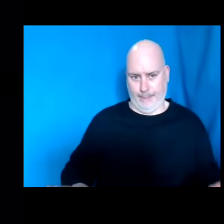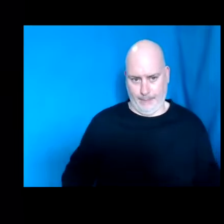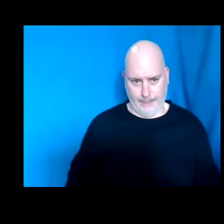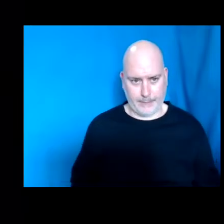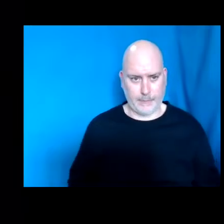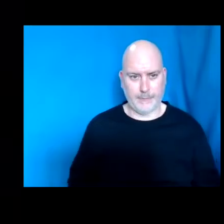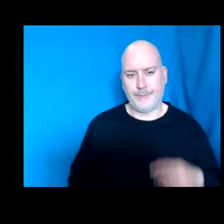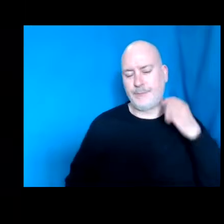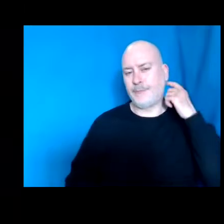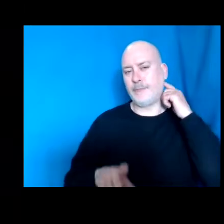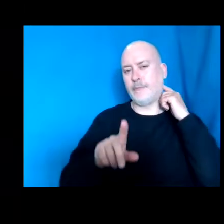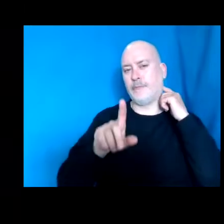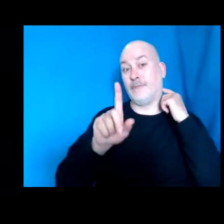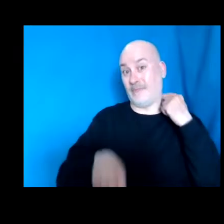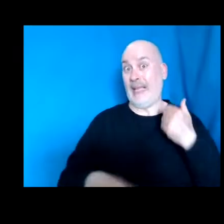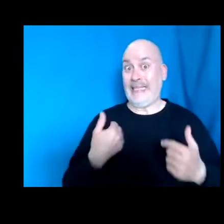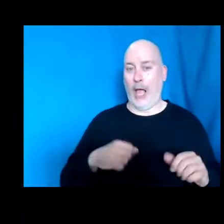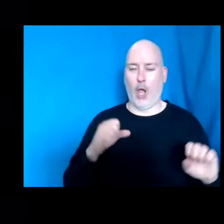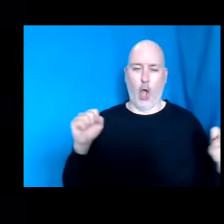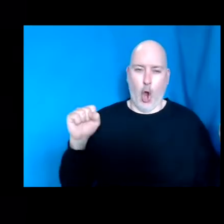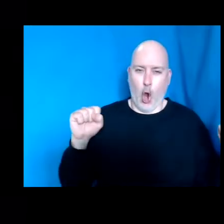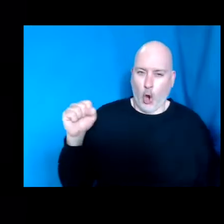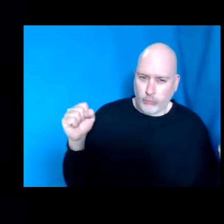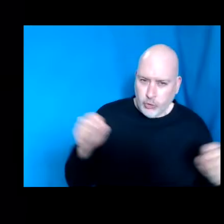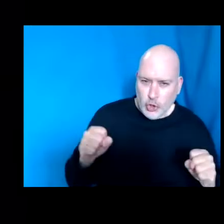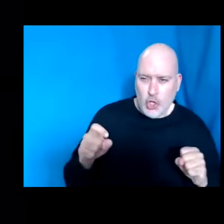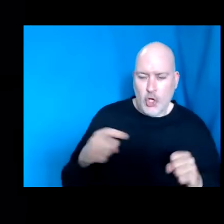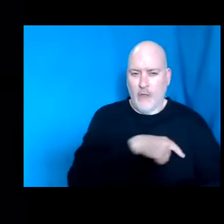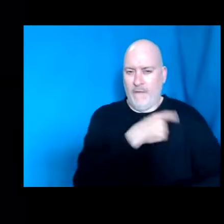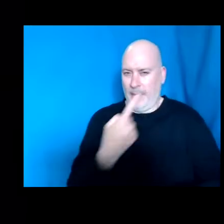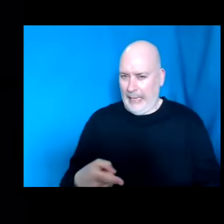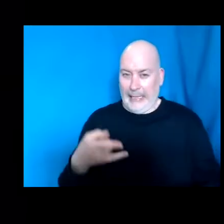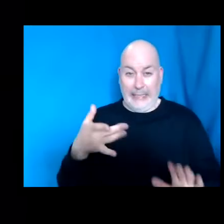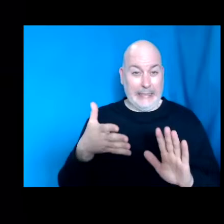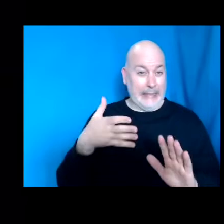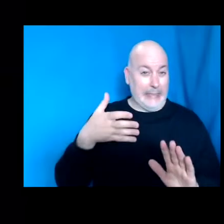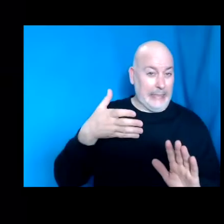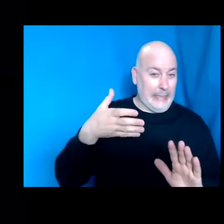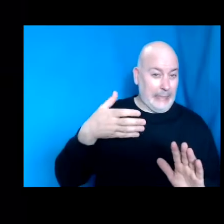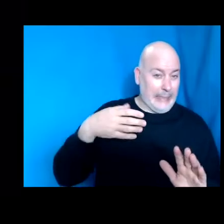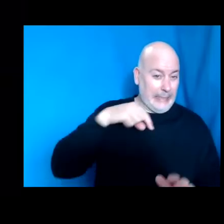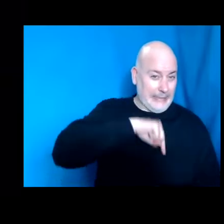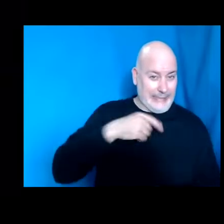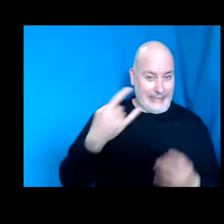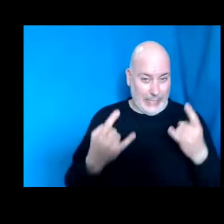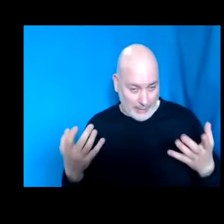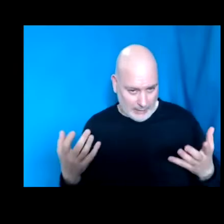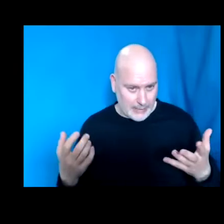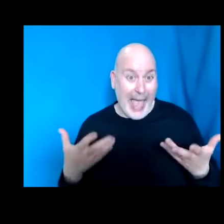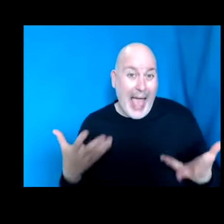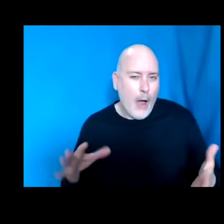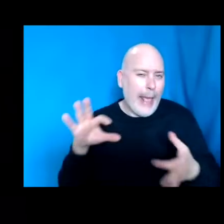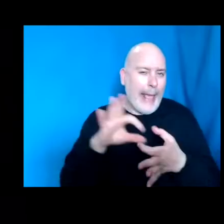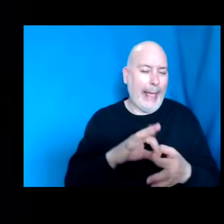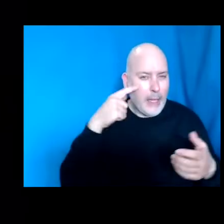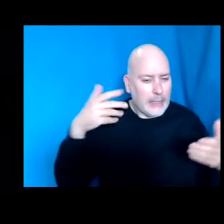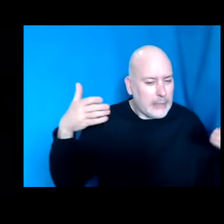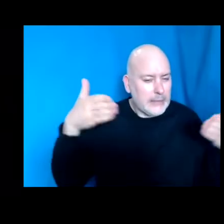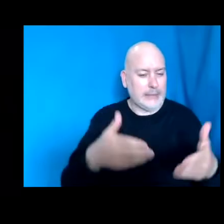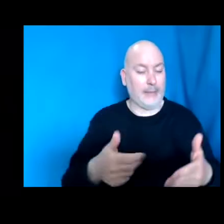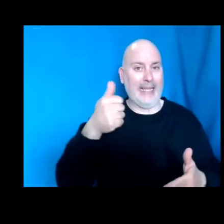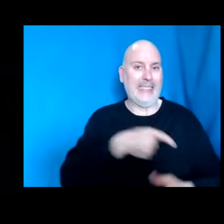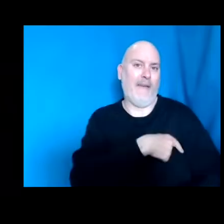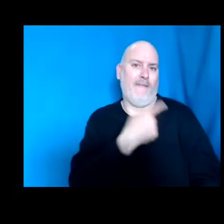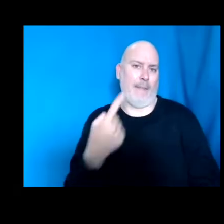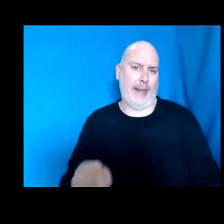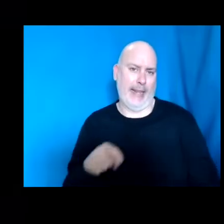Después de definir la convulsión y sus síntomas, nos vamos a centrar en lo que es una convulsión febril. De hecho,